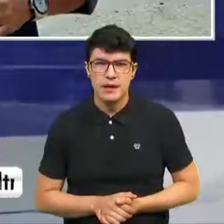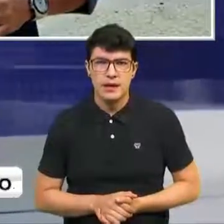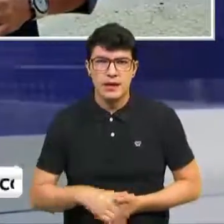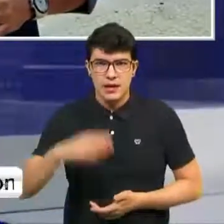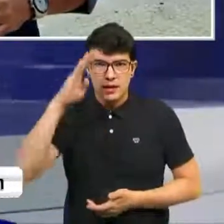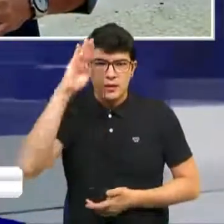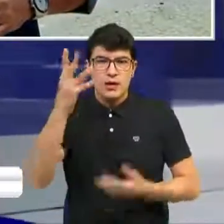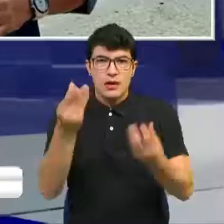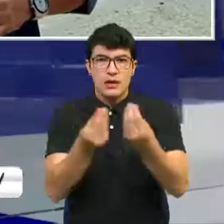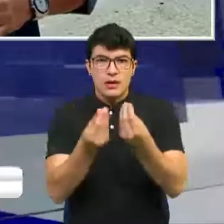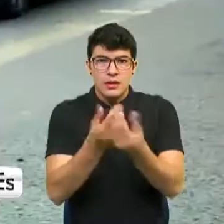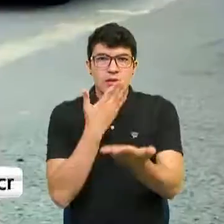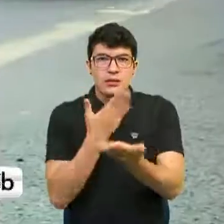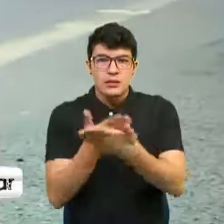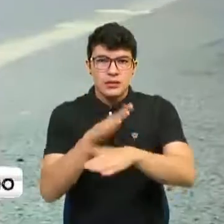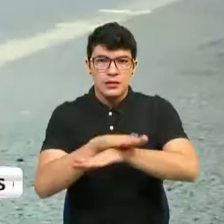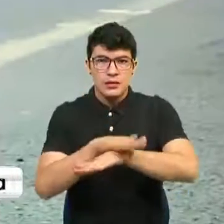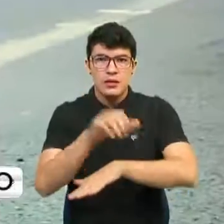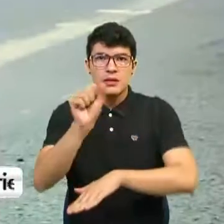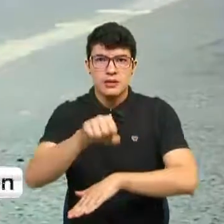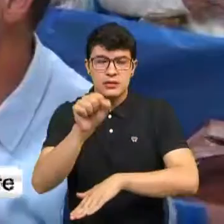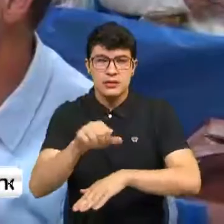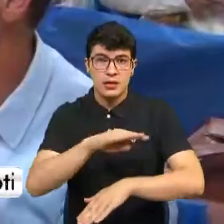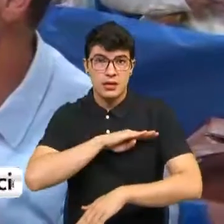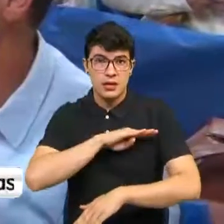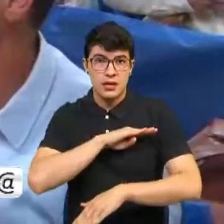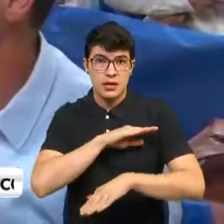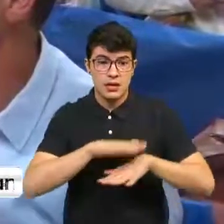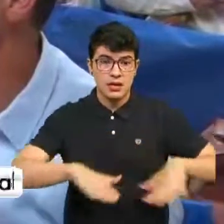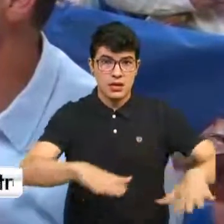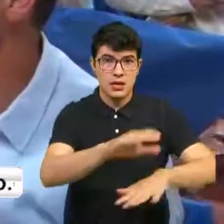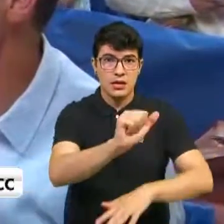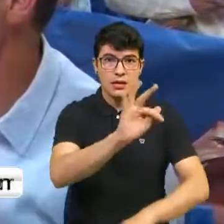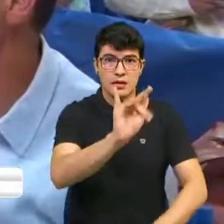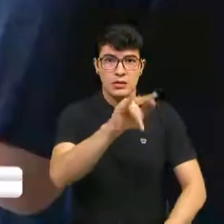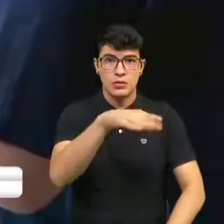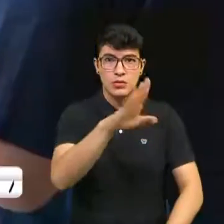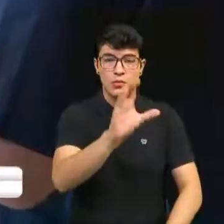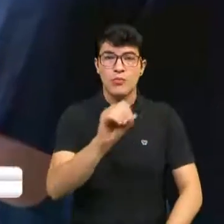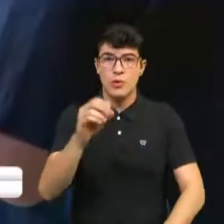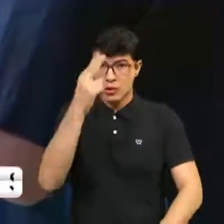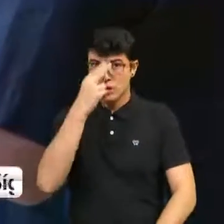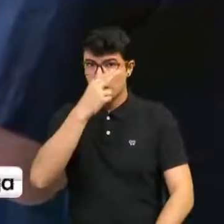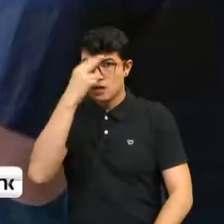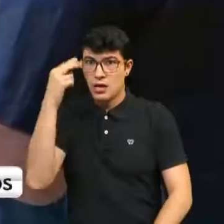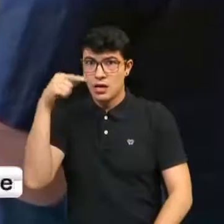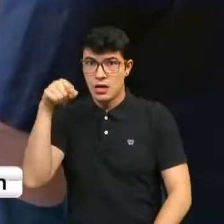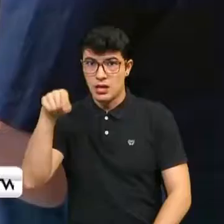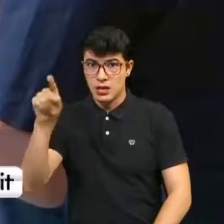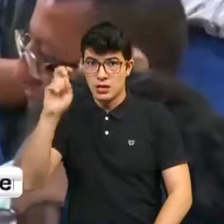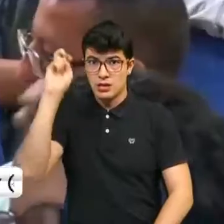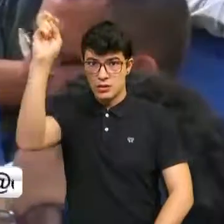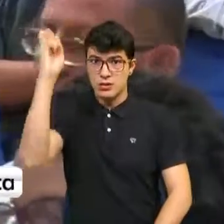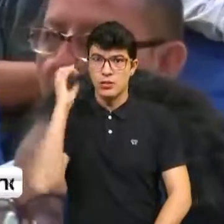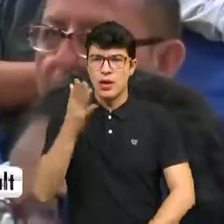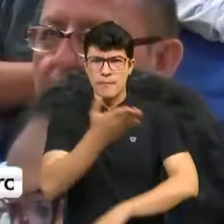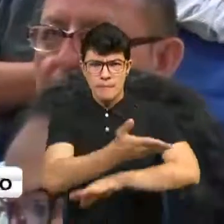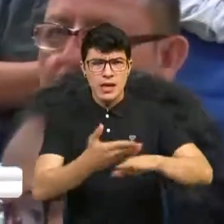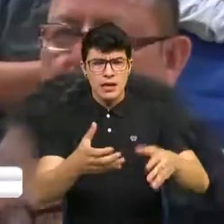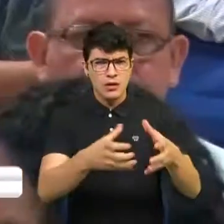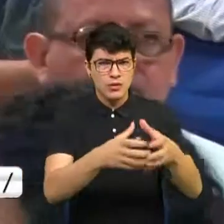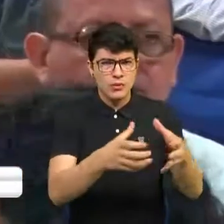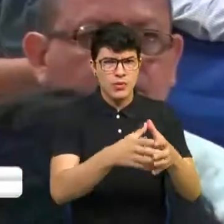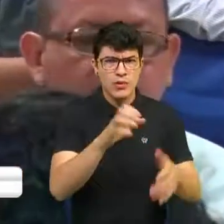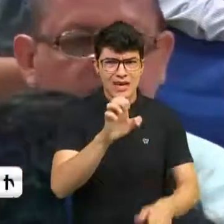hola compañeros y televidentes muy buenas tardes pues los alcaldes del catatumbo y la iglesia católica del norte de santander le exigieron a la guerrilla del